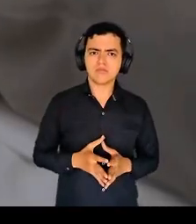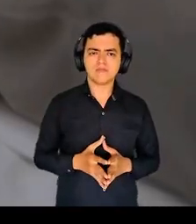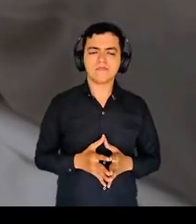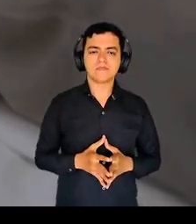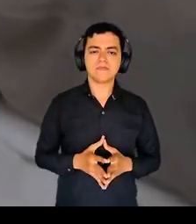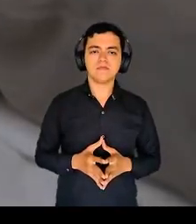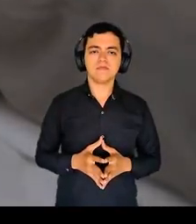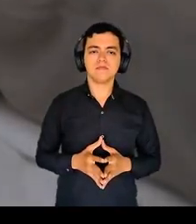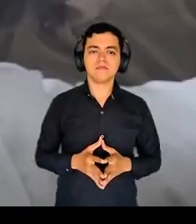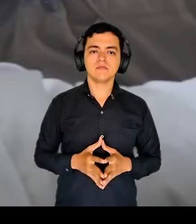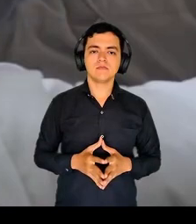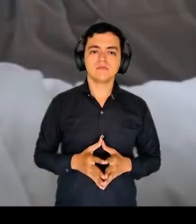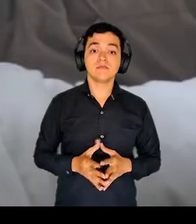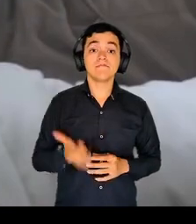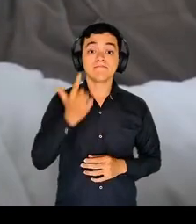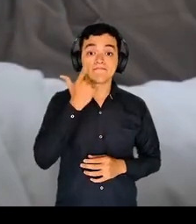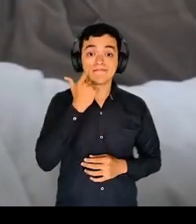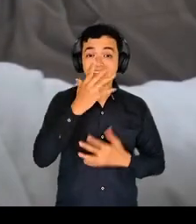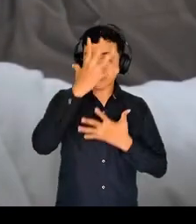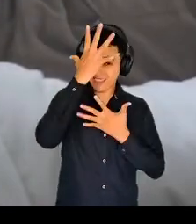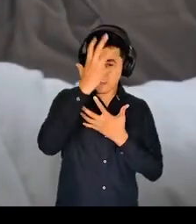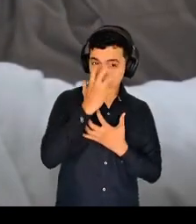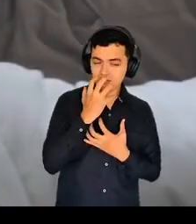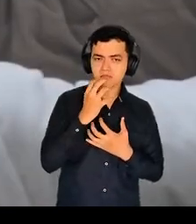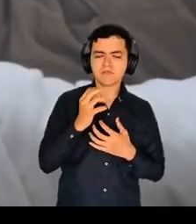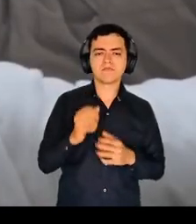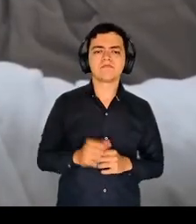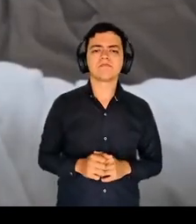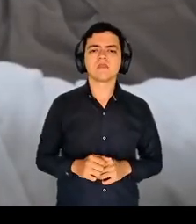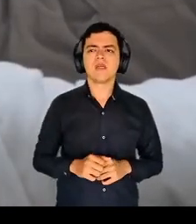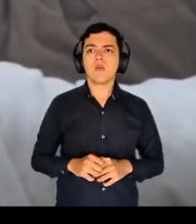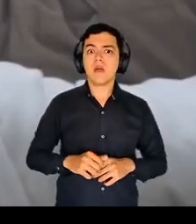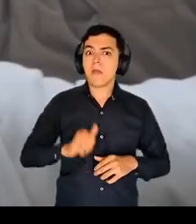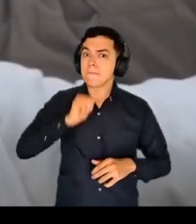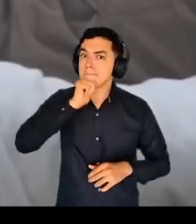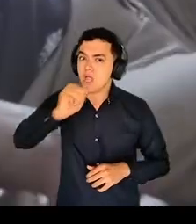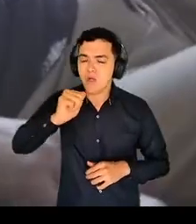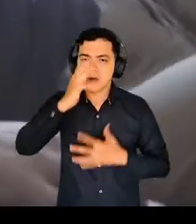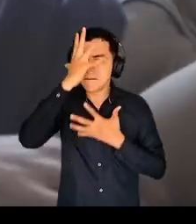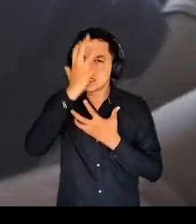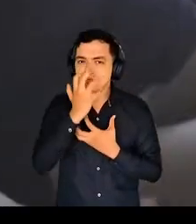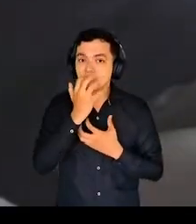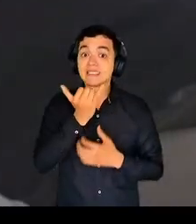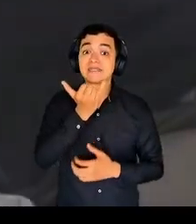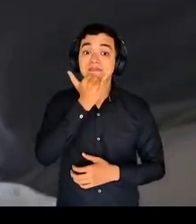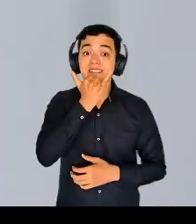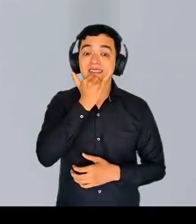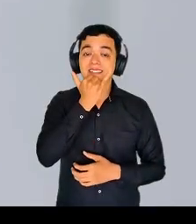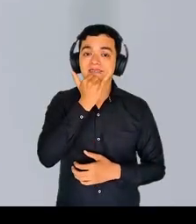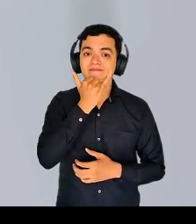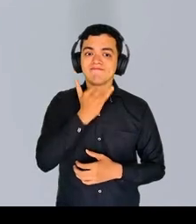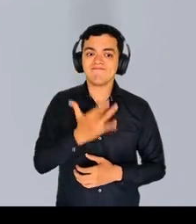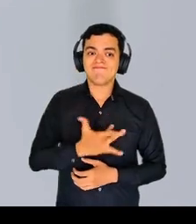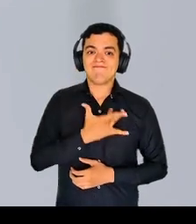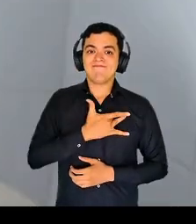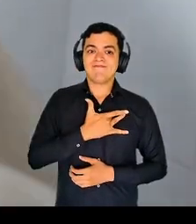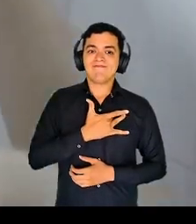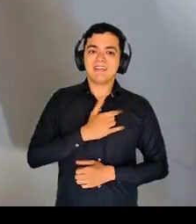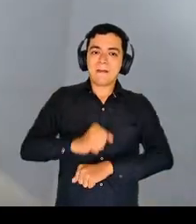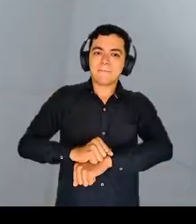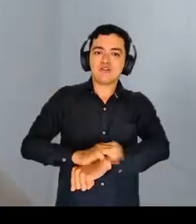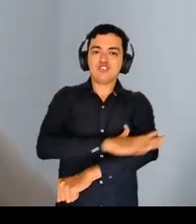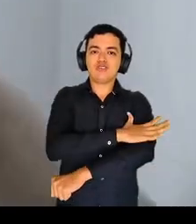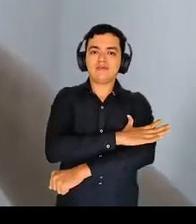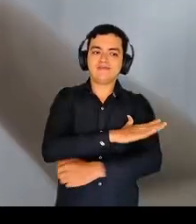Es importante reconocer en la depresión que cuando es de tipo mayor, la fluctuación en el estado de ánimo puede conducir a